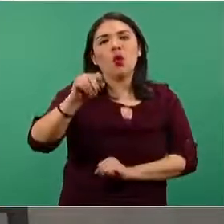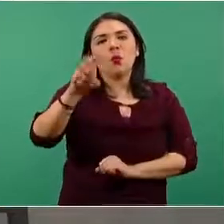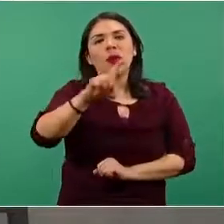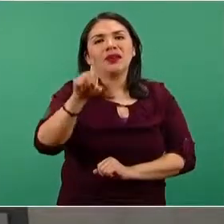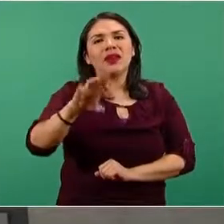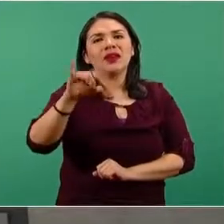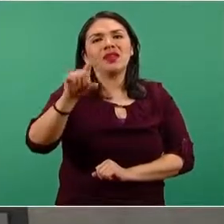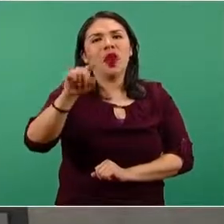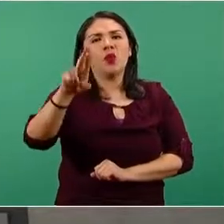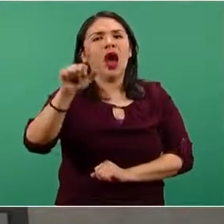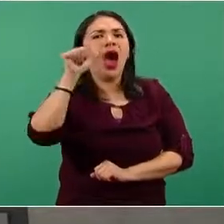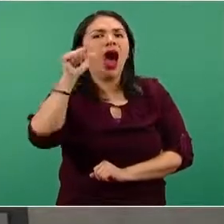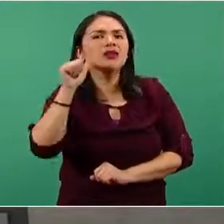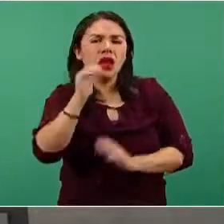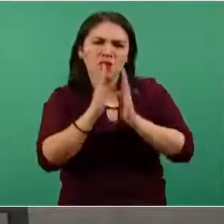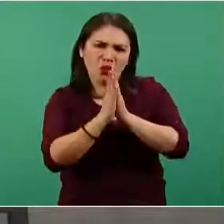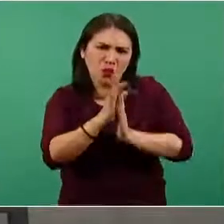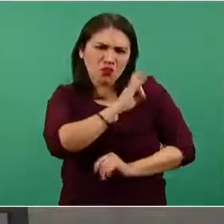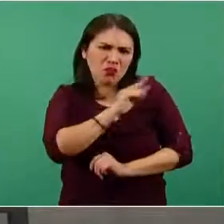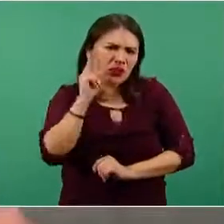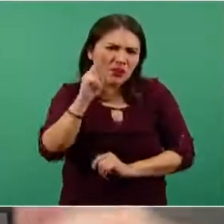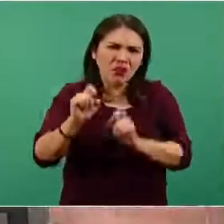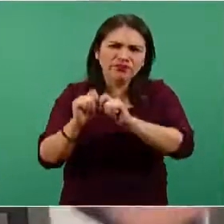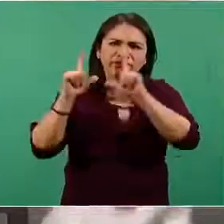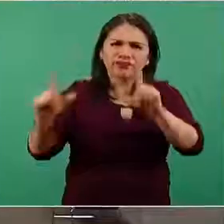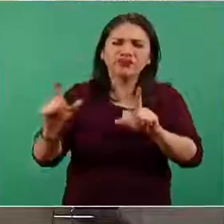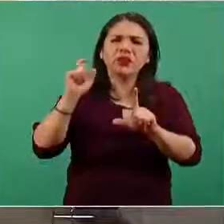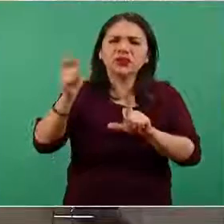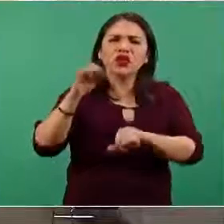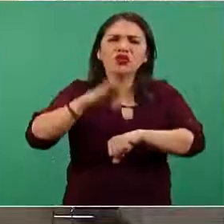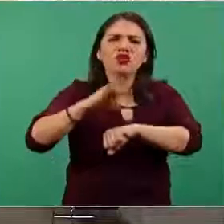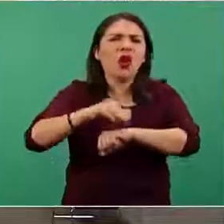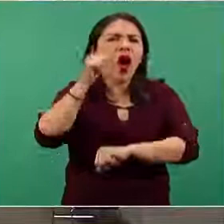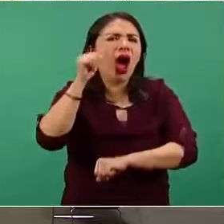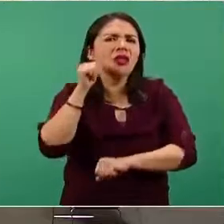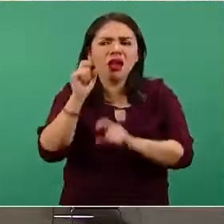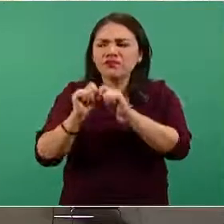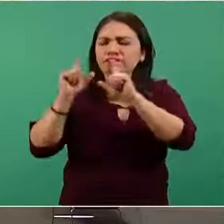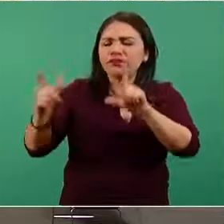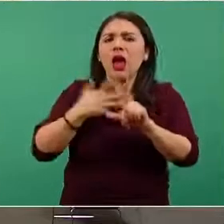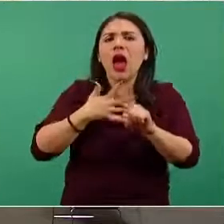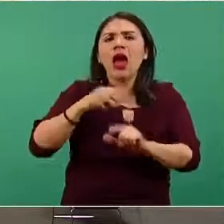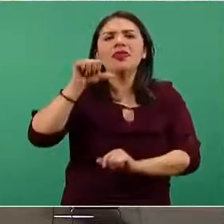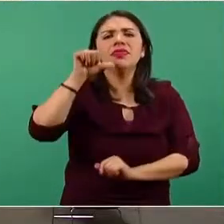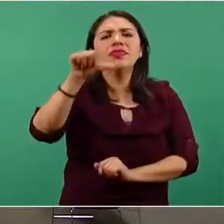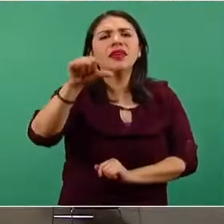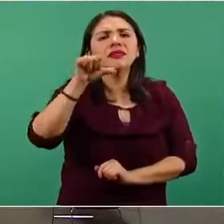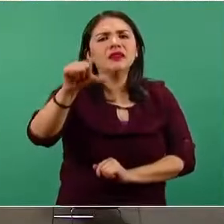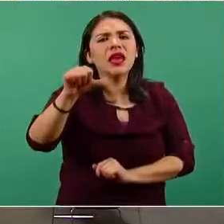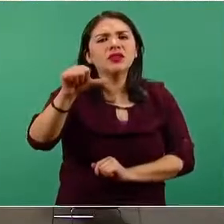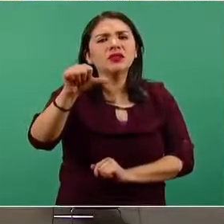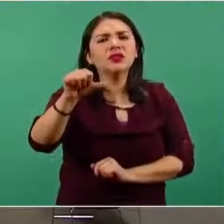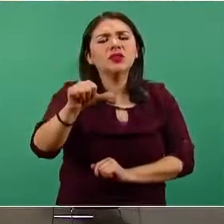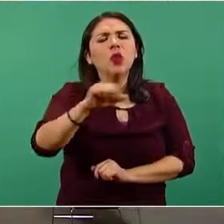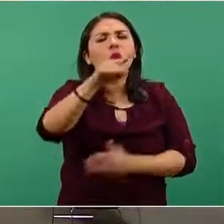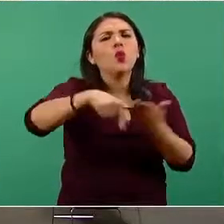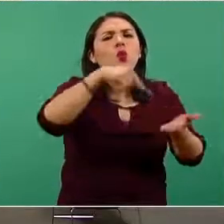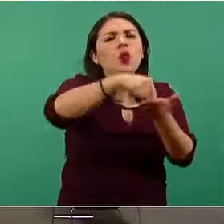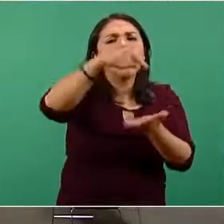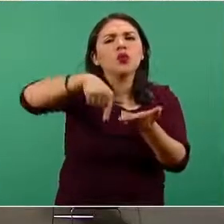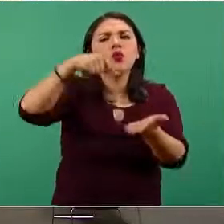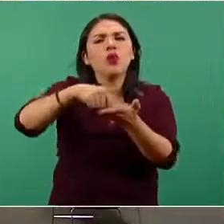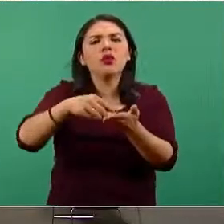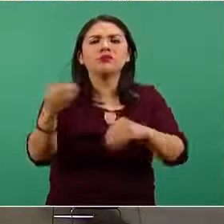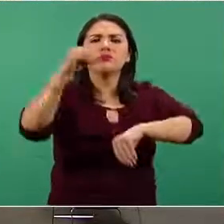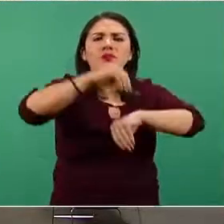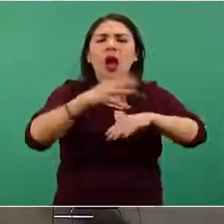ayer. Le pido, si es tan amable, de ver una diapositiva que puso el doctor López Ridaura, donde hay 16 unidades.